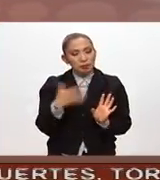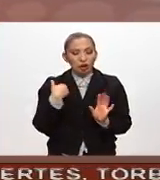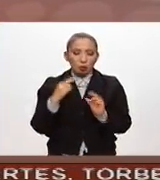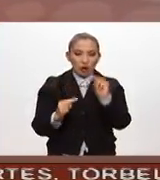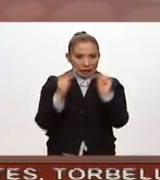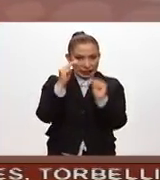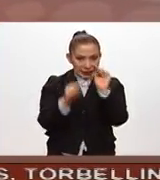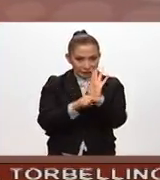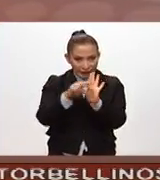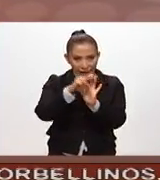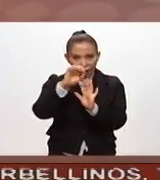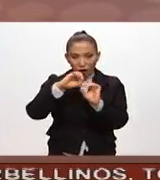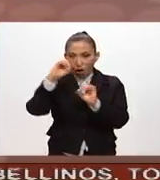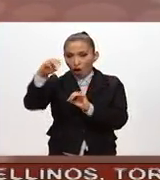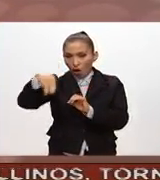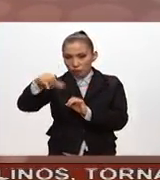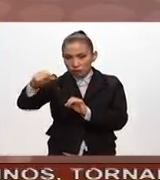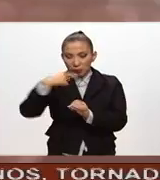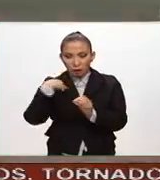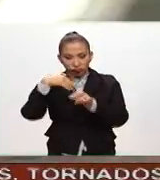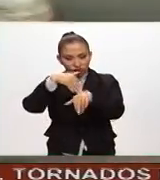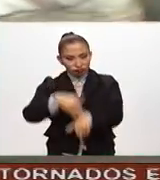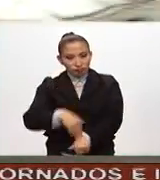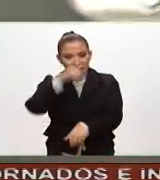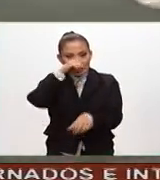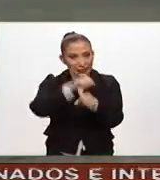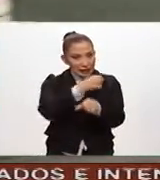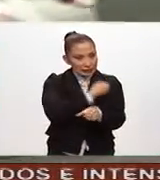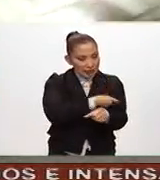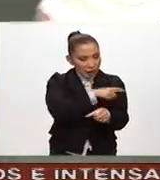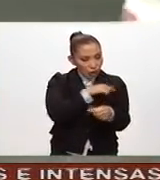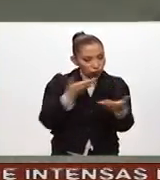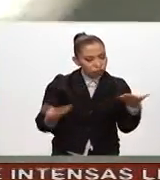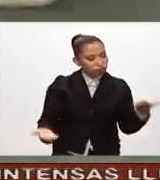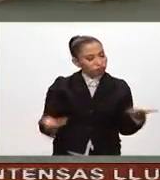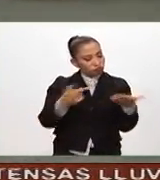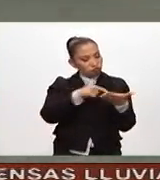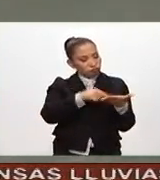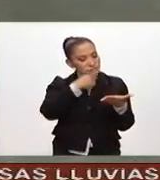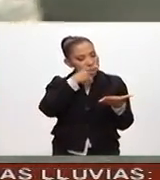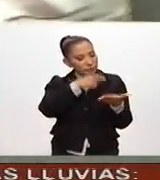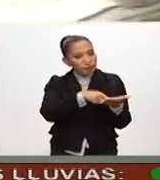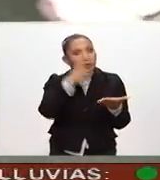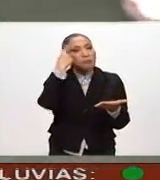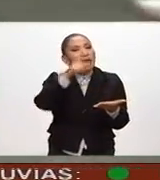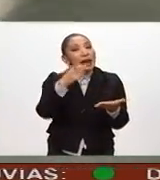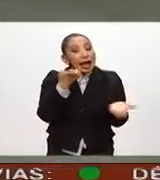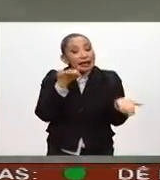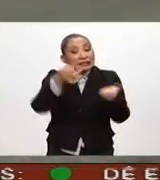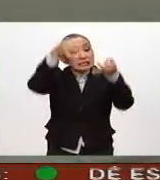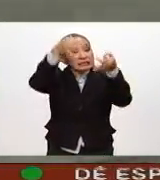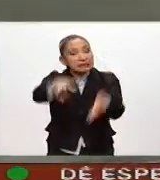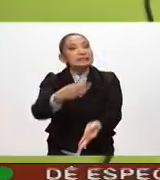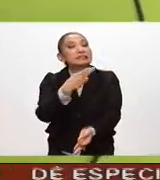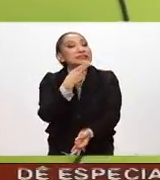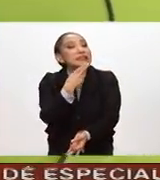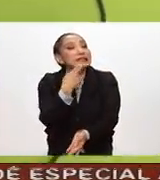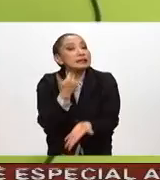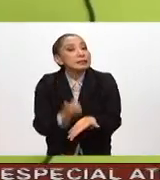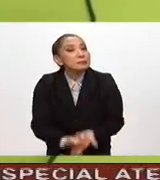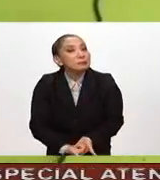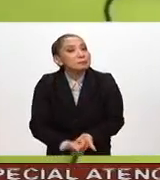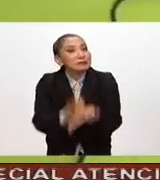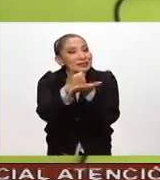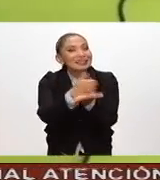estándares que señala la Organización Mundial de la Salud, la Secretaría de Salud, en donde te dicen, a ver, para que el ejercicio realmente sea ejercicio,